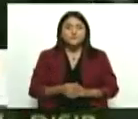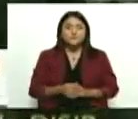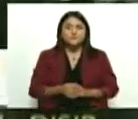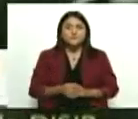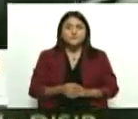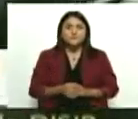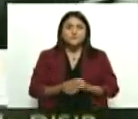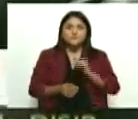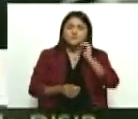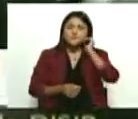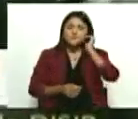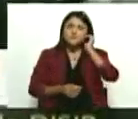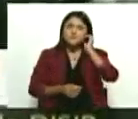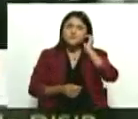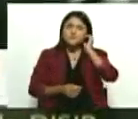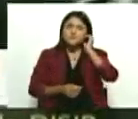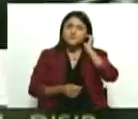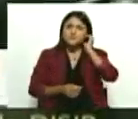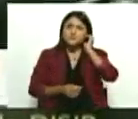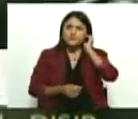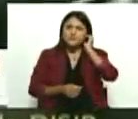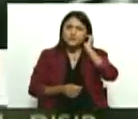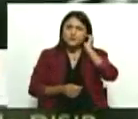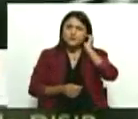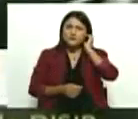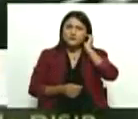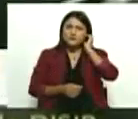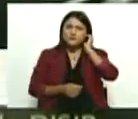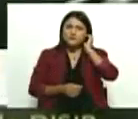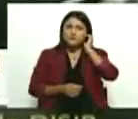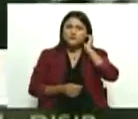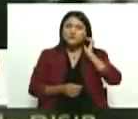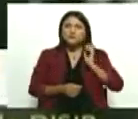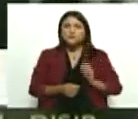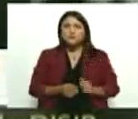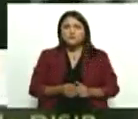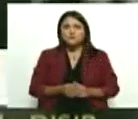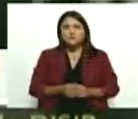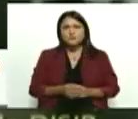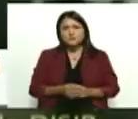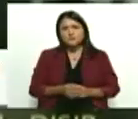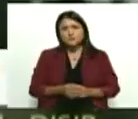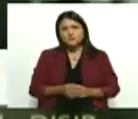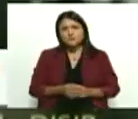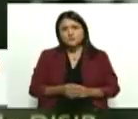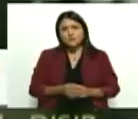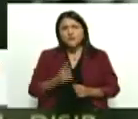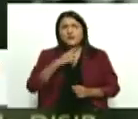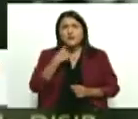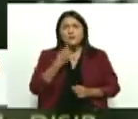Noticia, la horrible noticia, de que estaba muerto en su calabozo